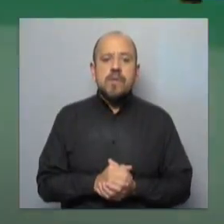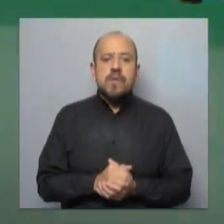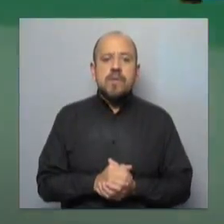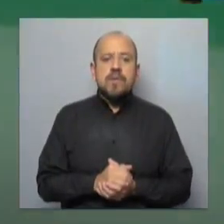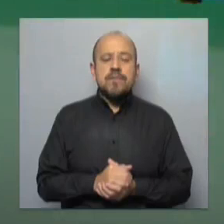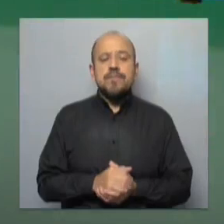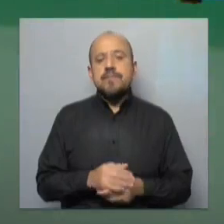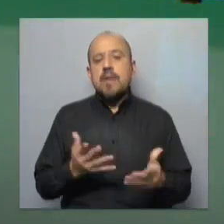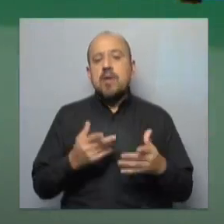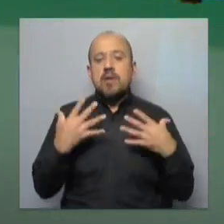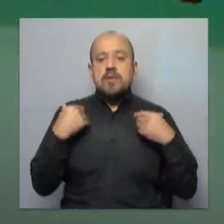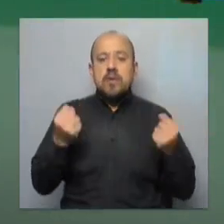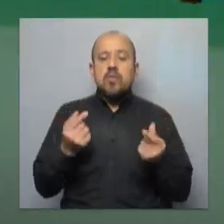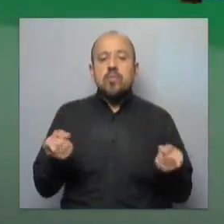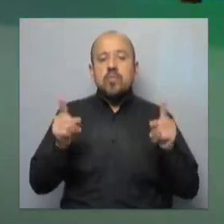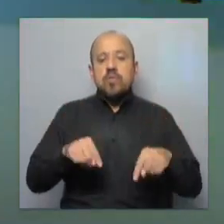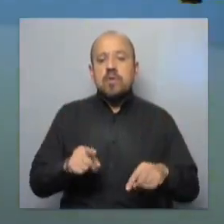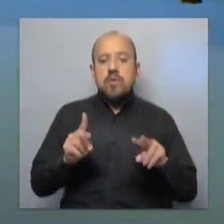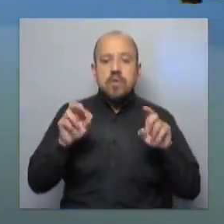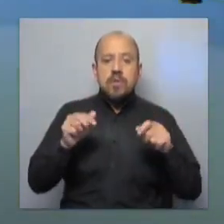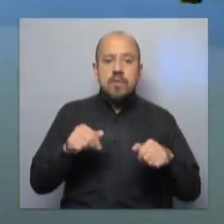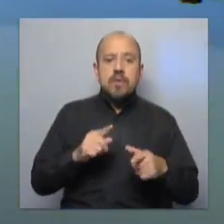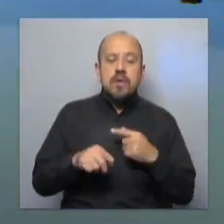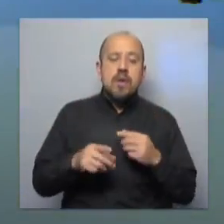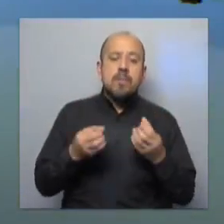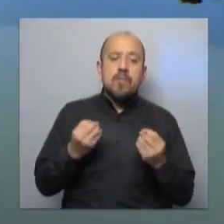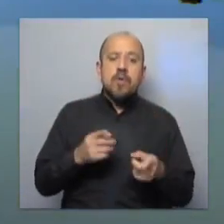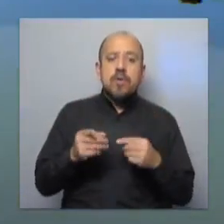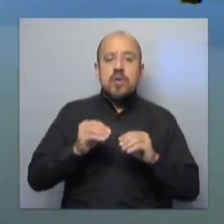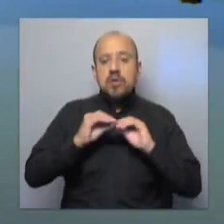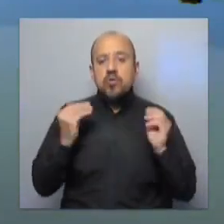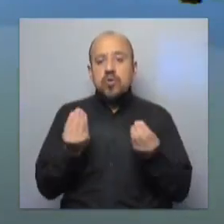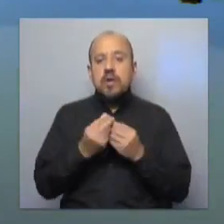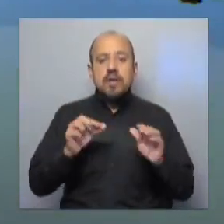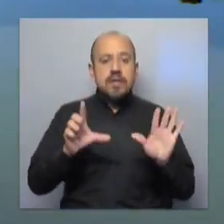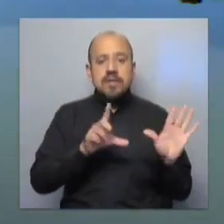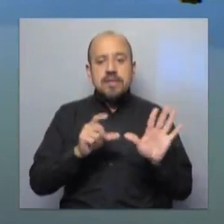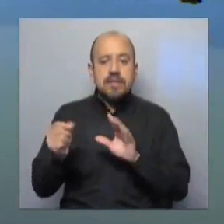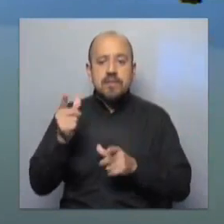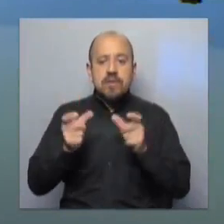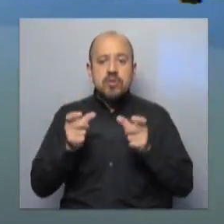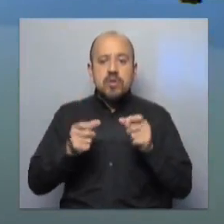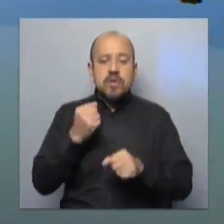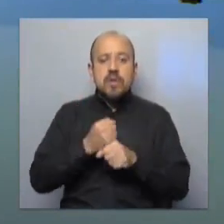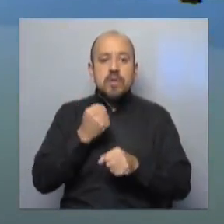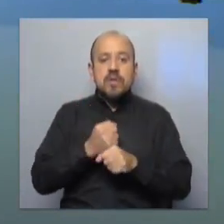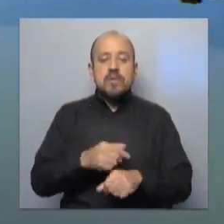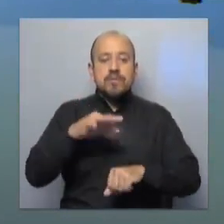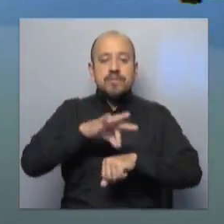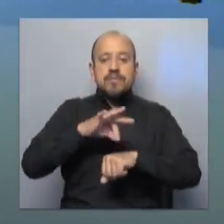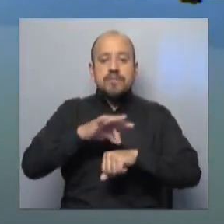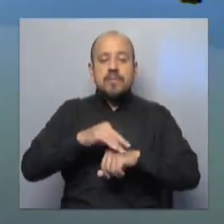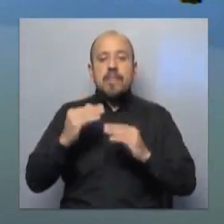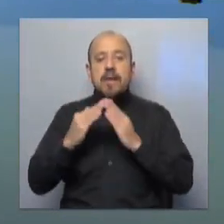y nos quedamos en la salud retomando uno de nuestros temas de arranque porque del total de 700 personas trabajadoras médicas de